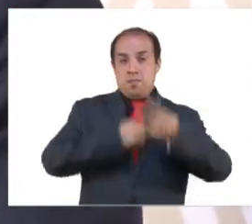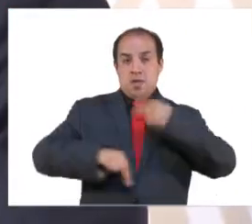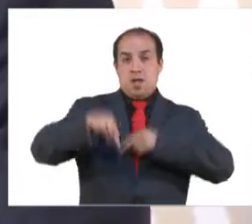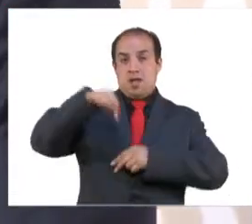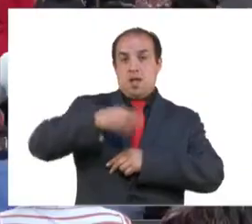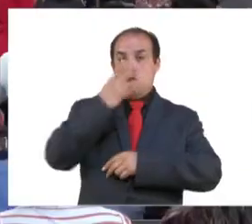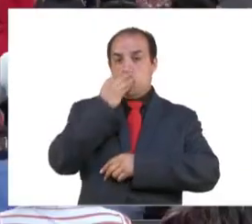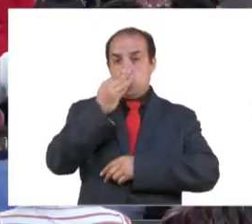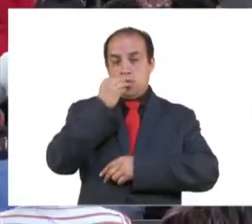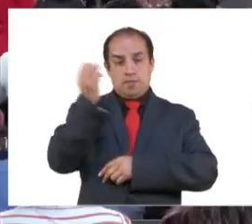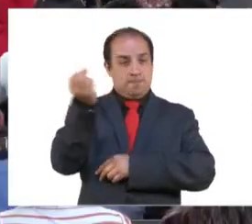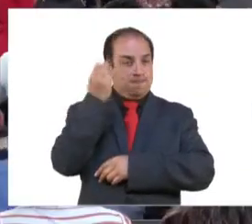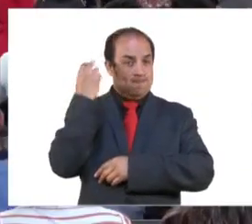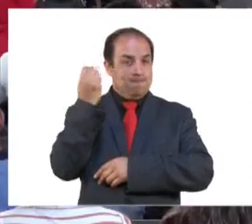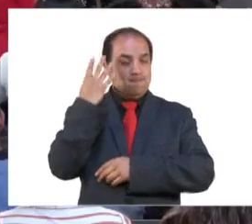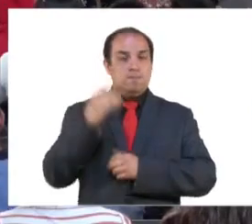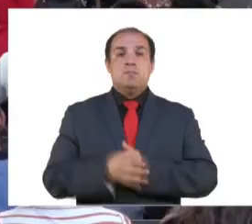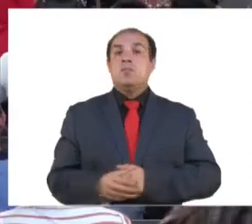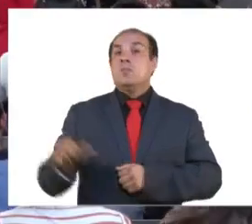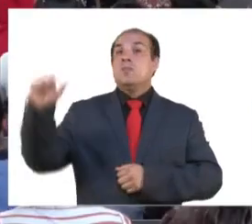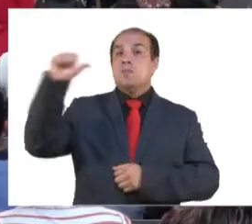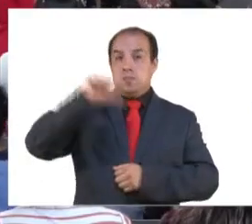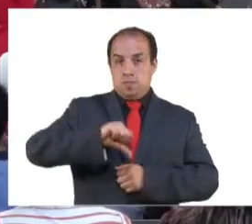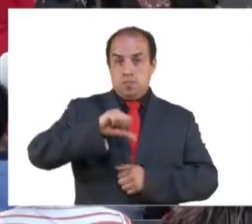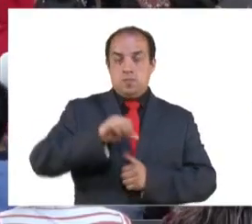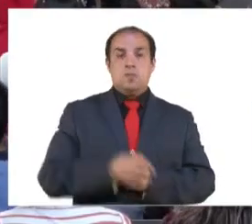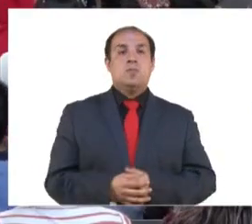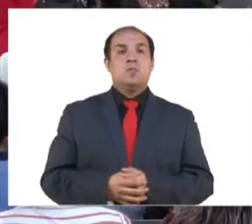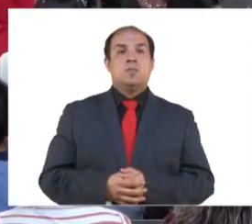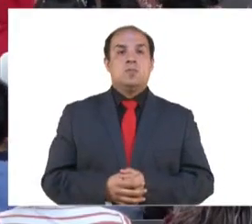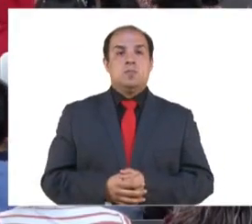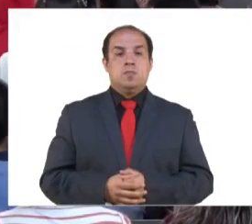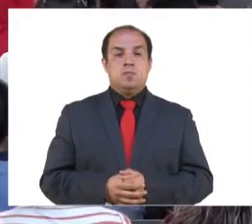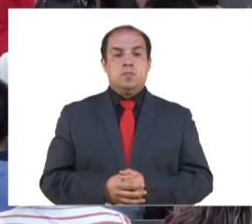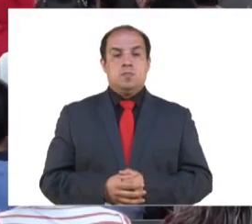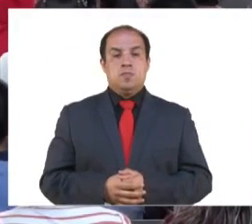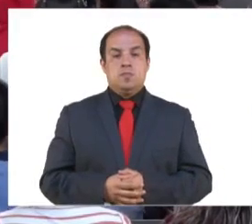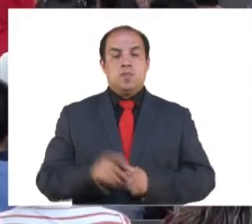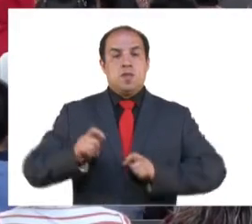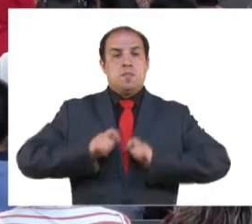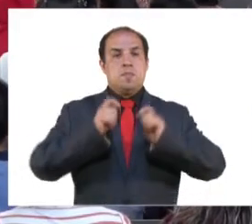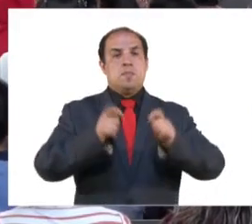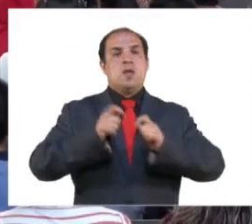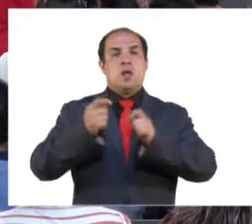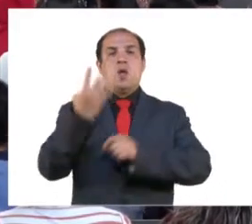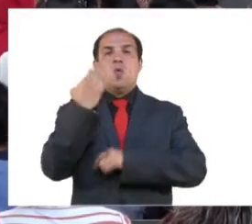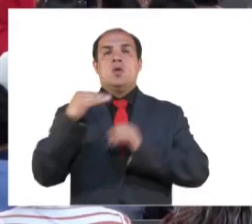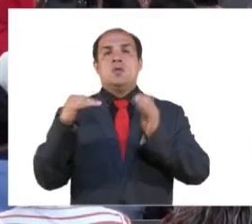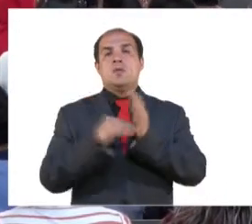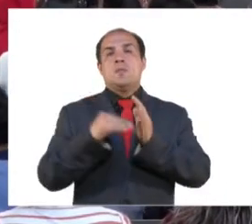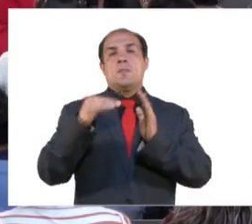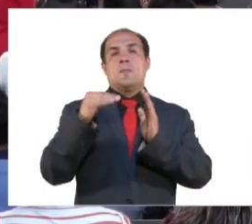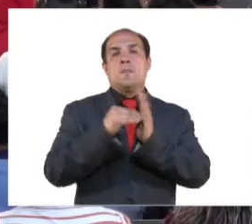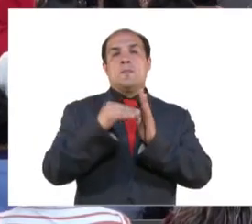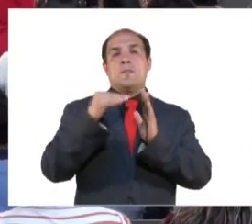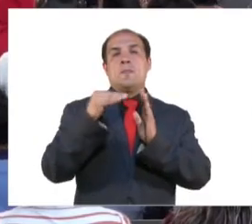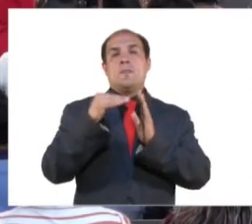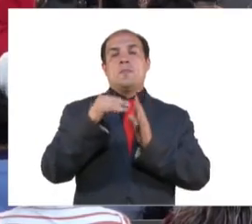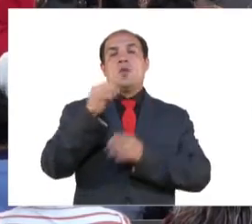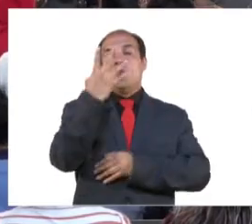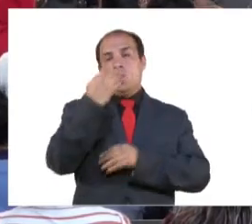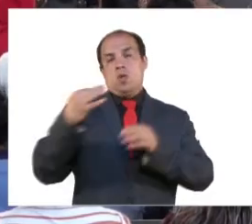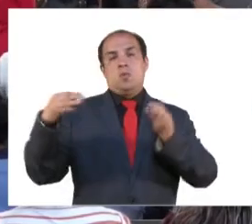evento el día de hoy el día de hoy vamos a entregar cuatro mil seiscientos veintiún